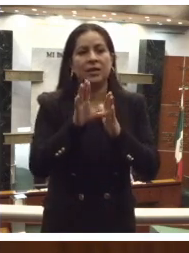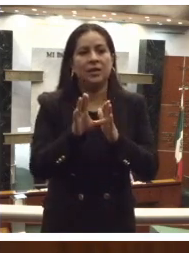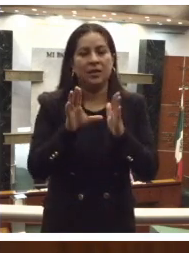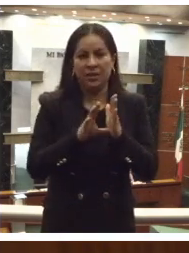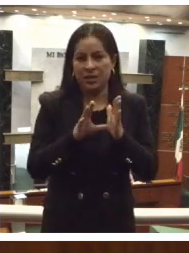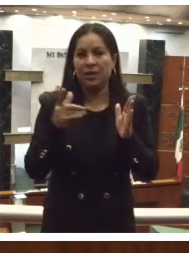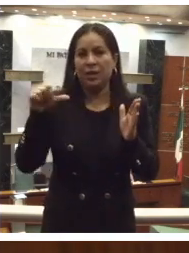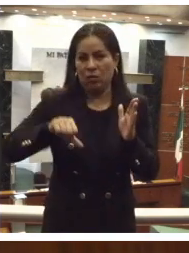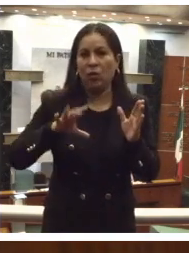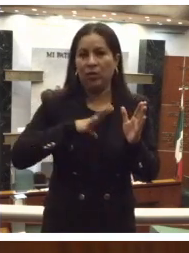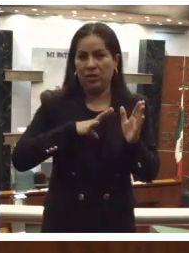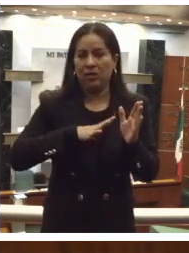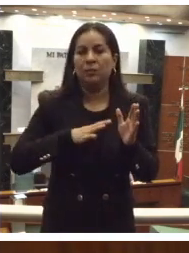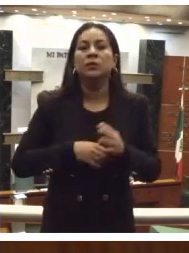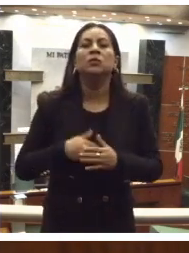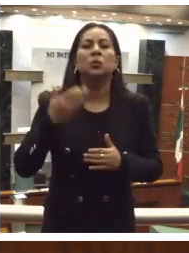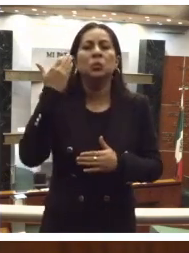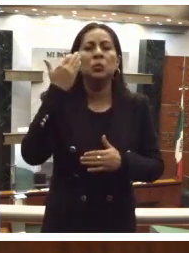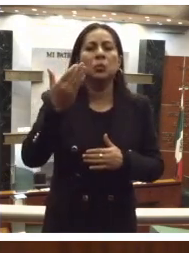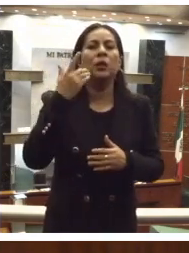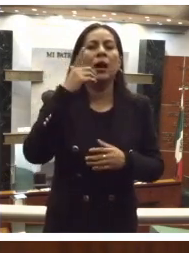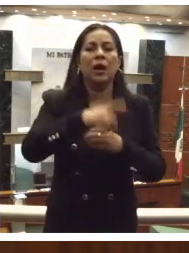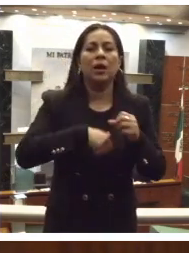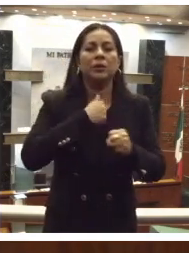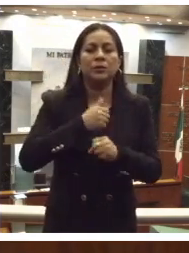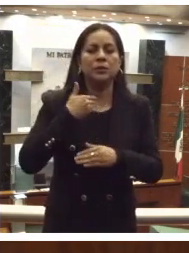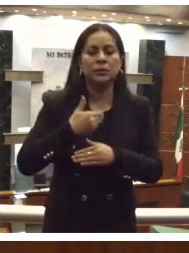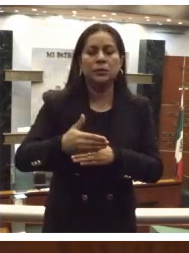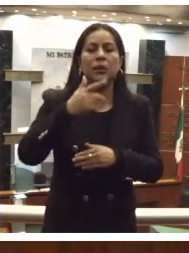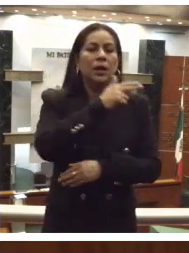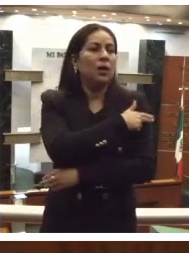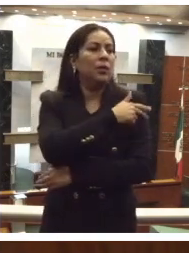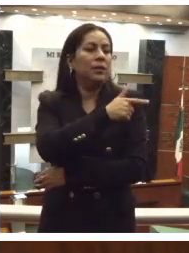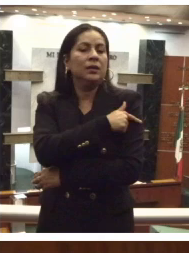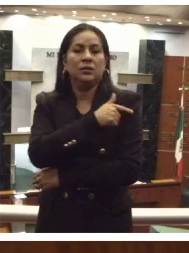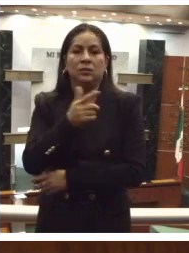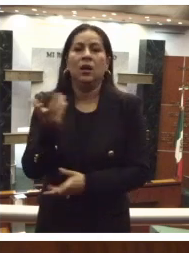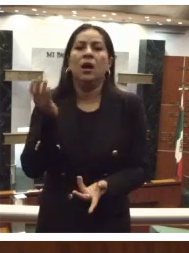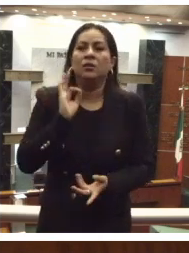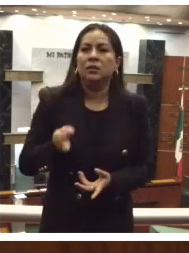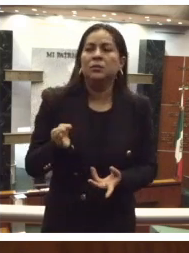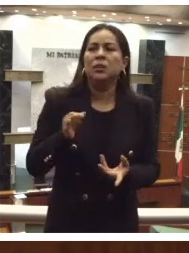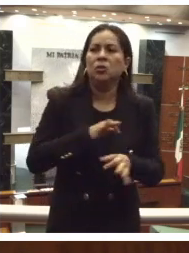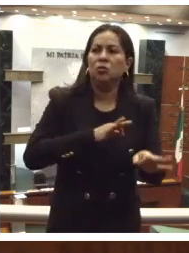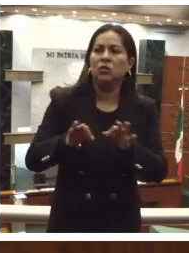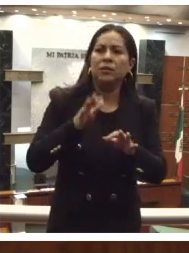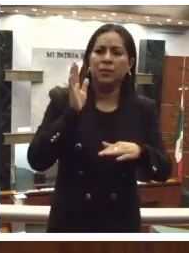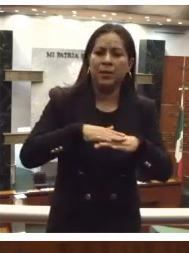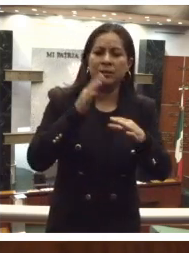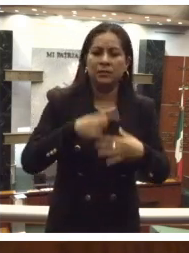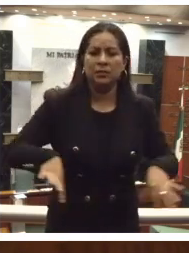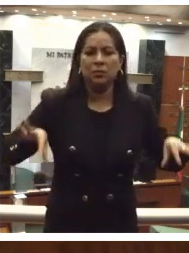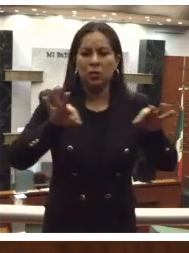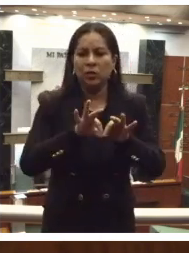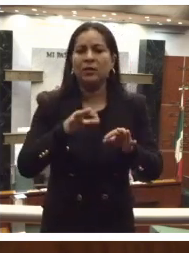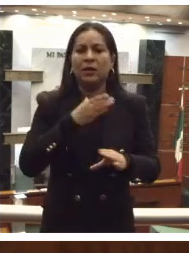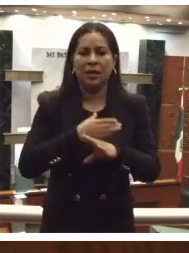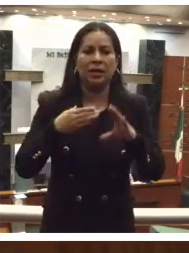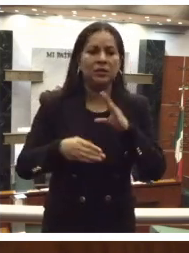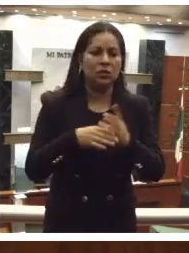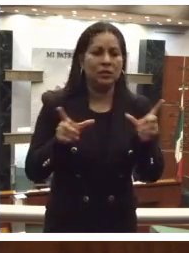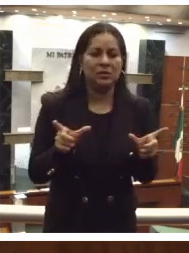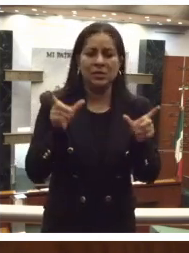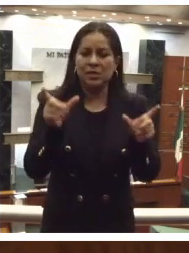ocupa el día de hoy. Durante los últimos años, la Guardia Nacional ha asumido un rol más relevante en las acciones